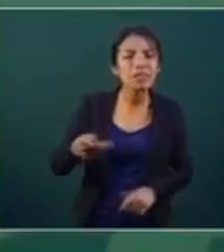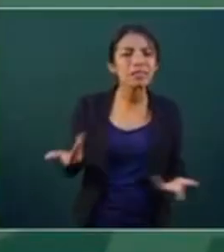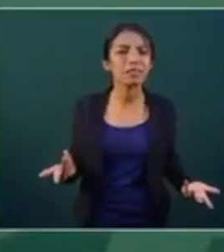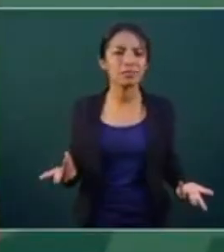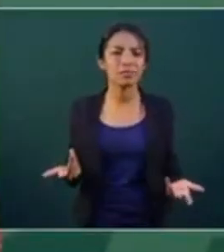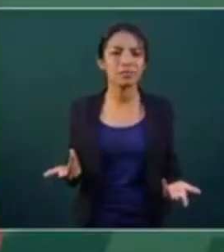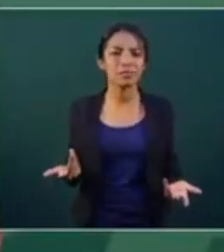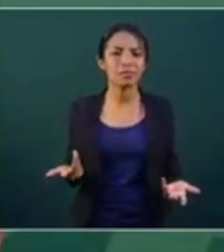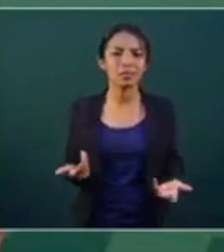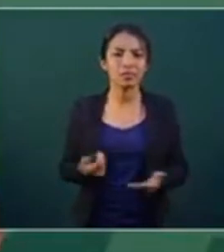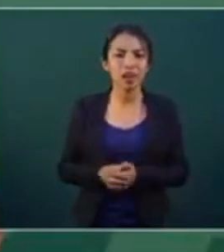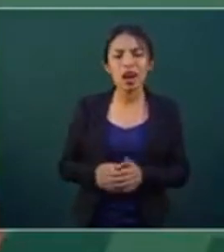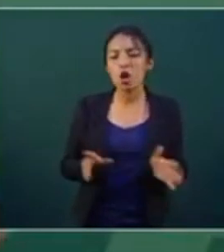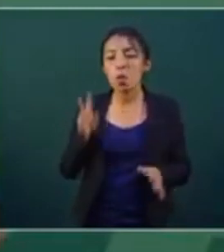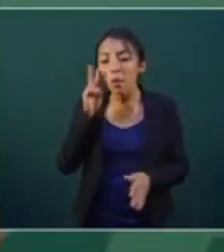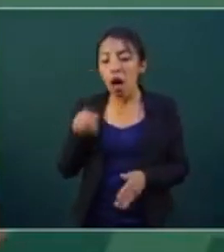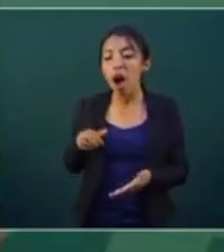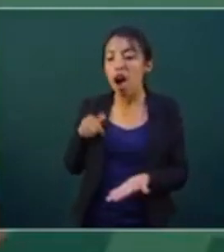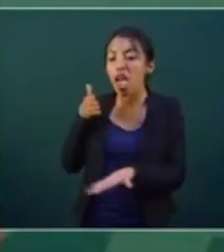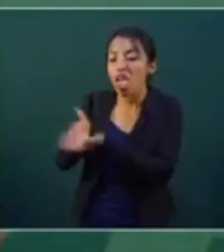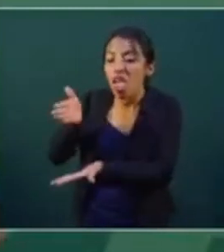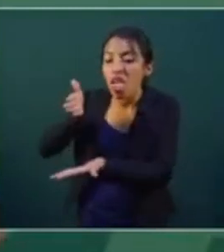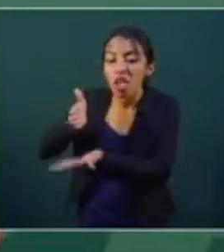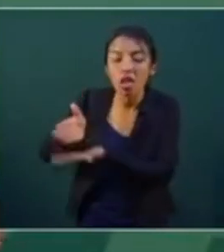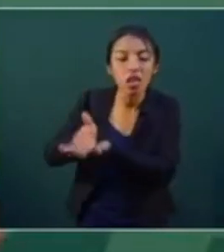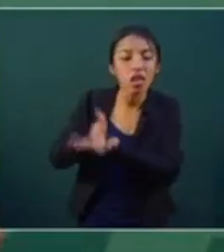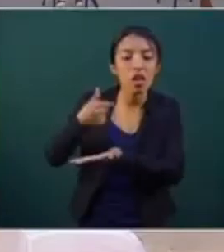una intromisión a